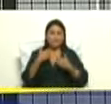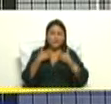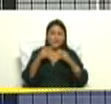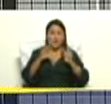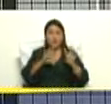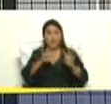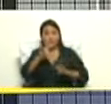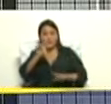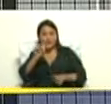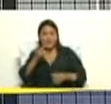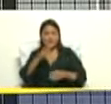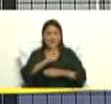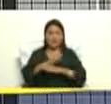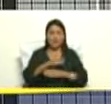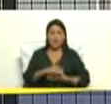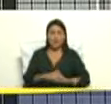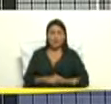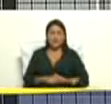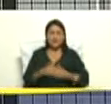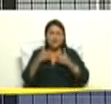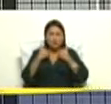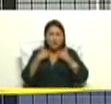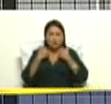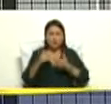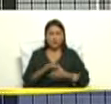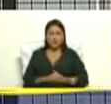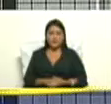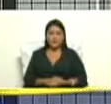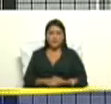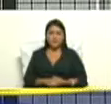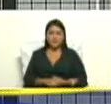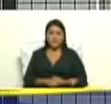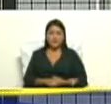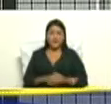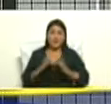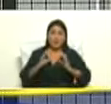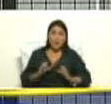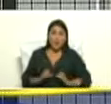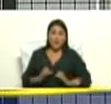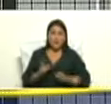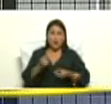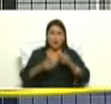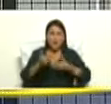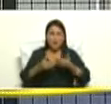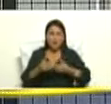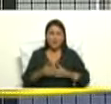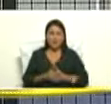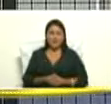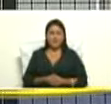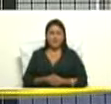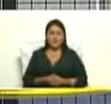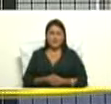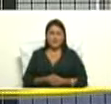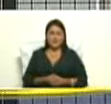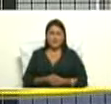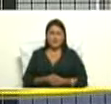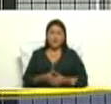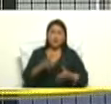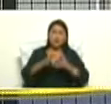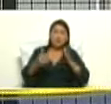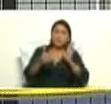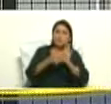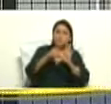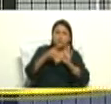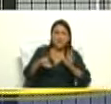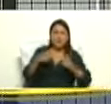sanciones de la tortura física económica de la violación masiva de Derechos Humanos por